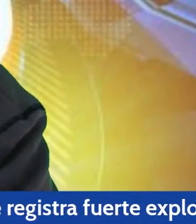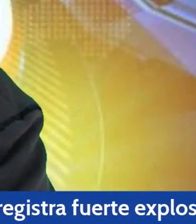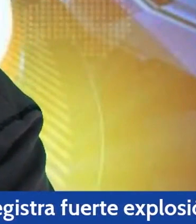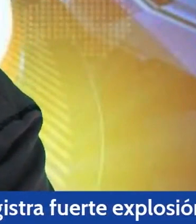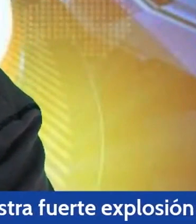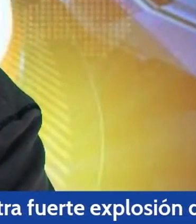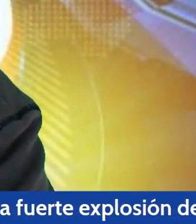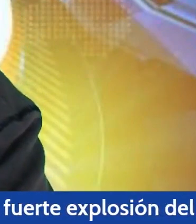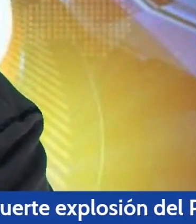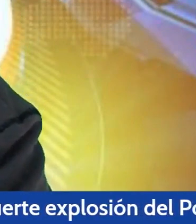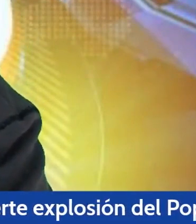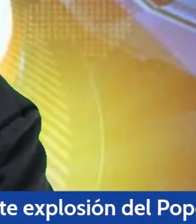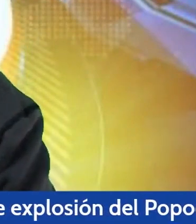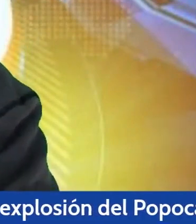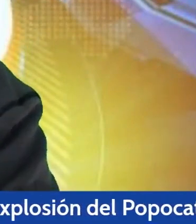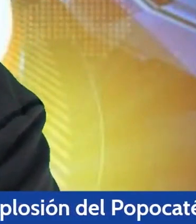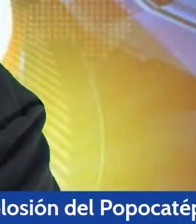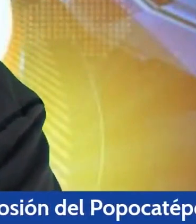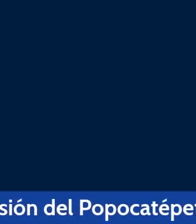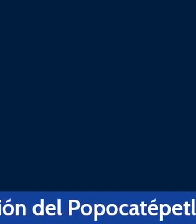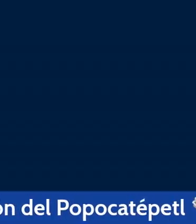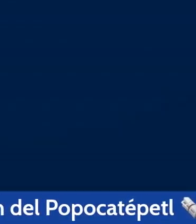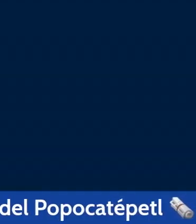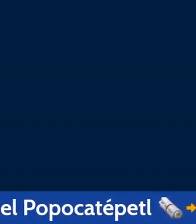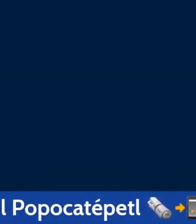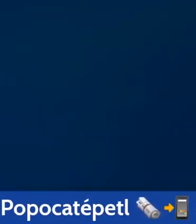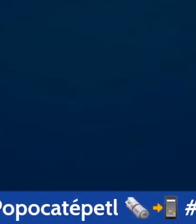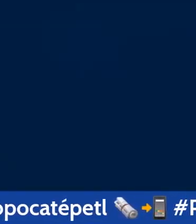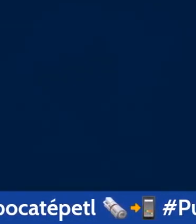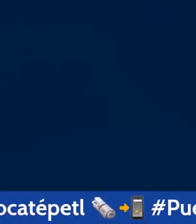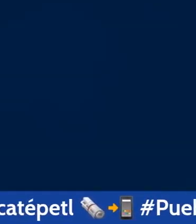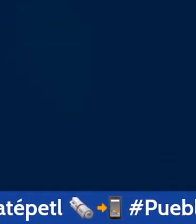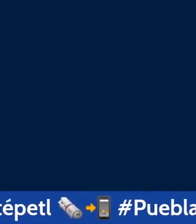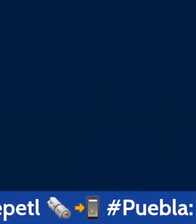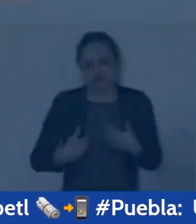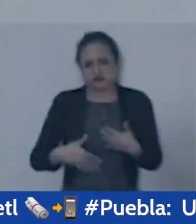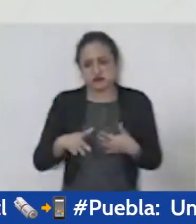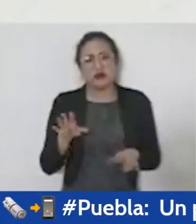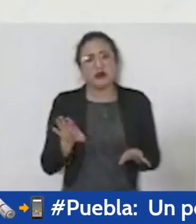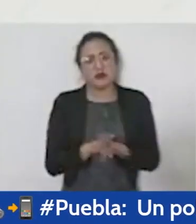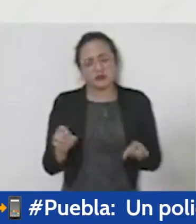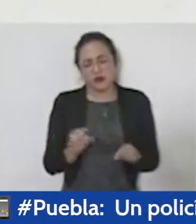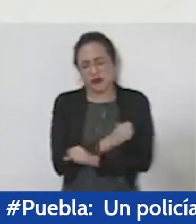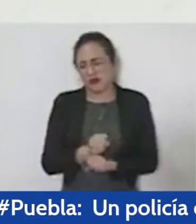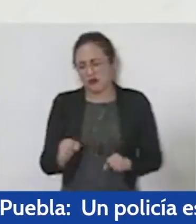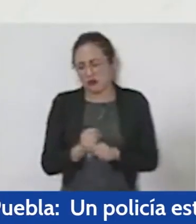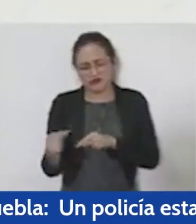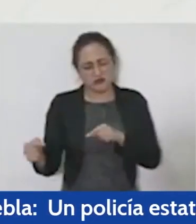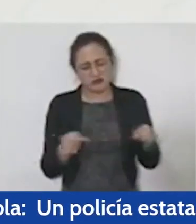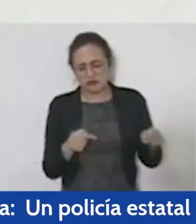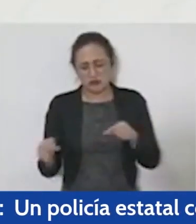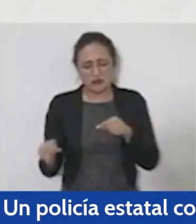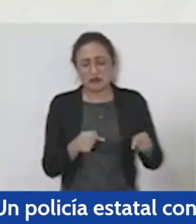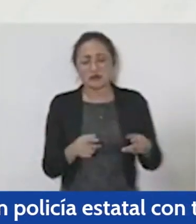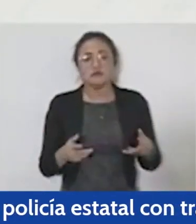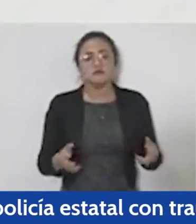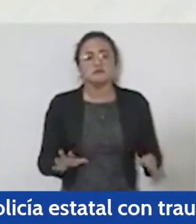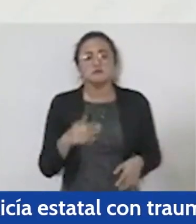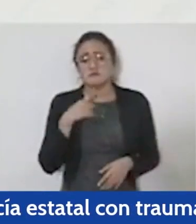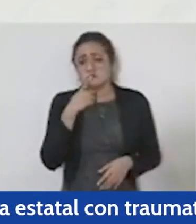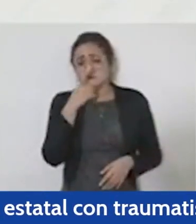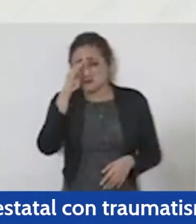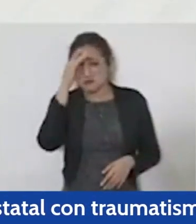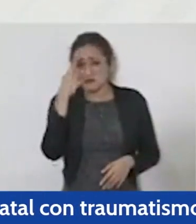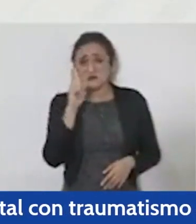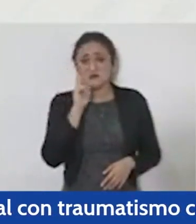como consideró el gobernador Sergio Salomón Céspedes. Sobre todo, recalcar el tema, pues